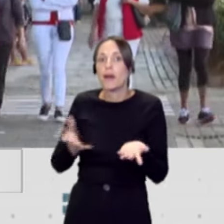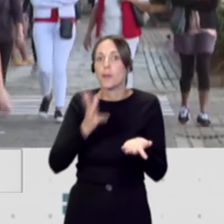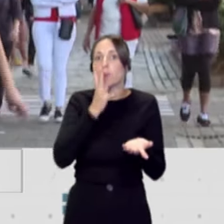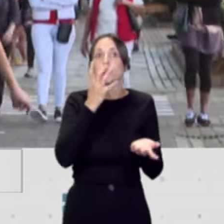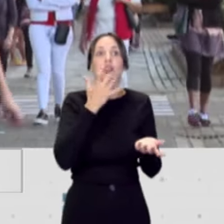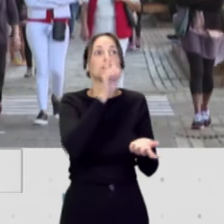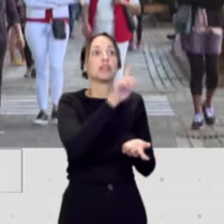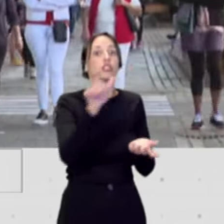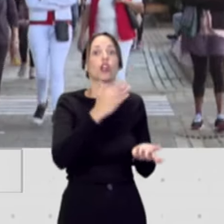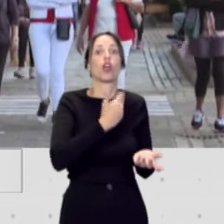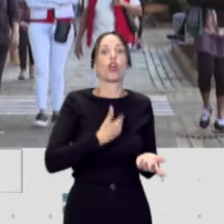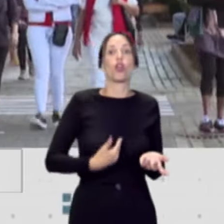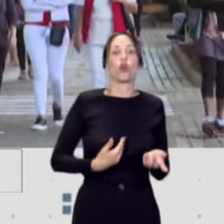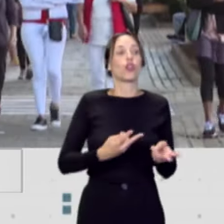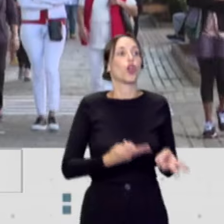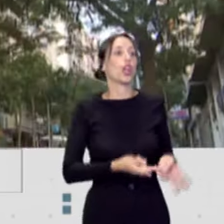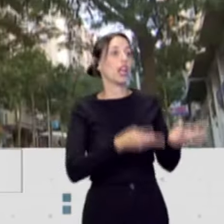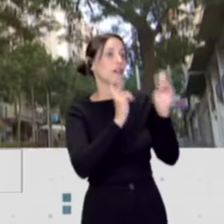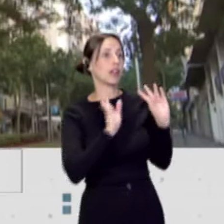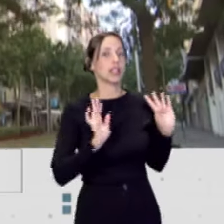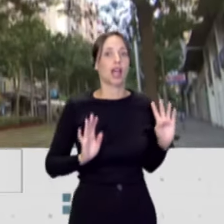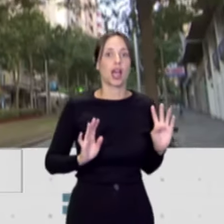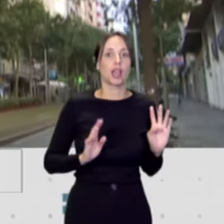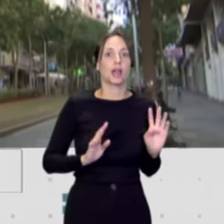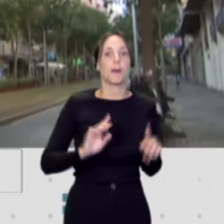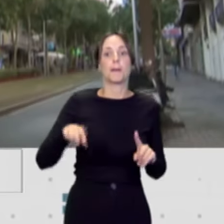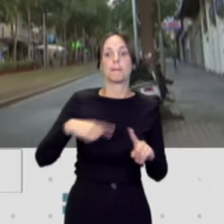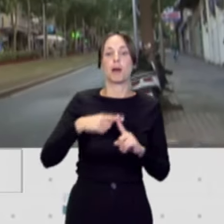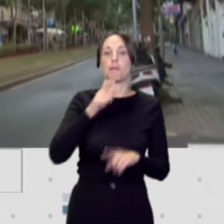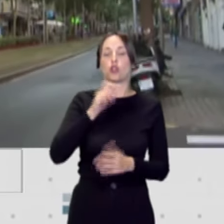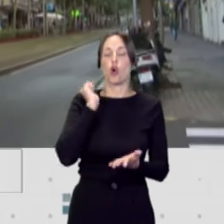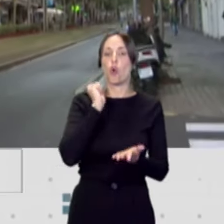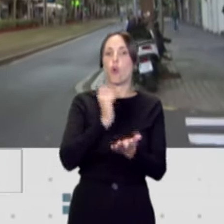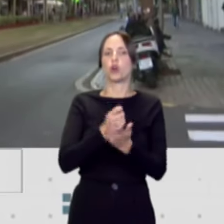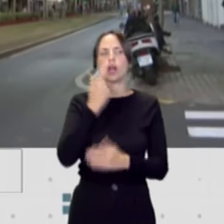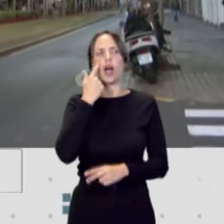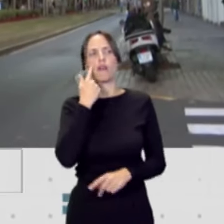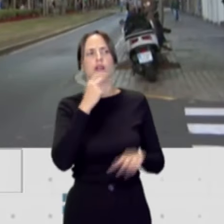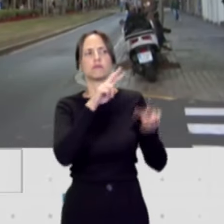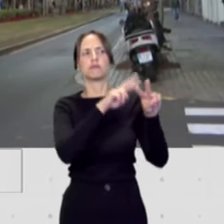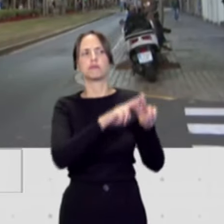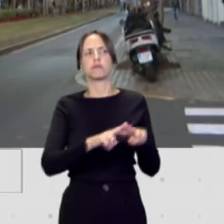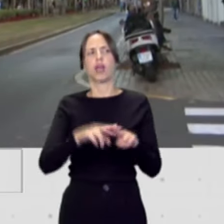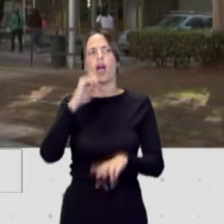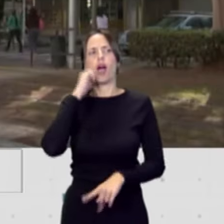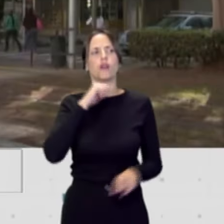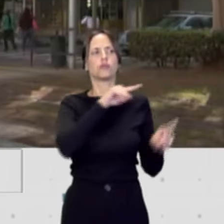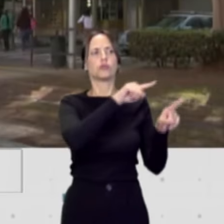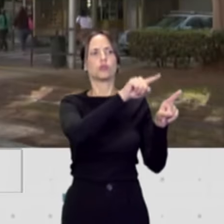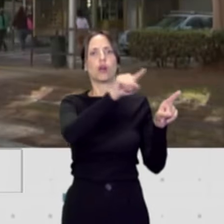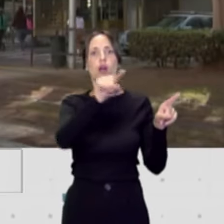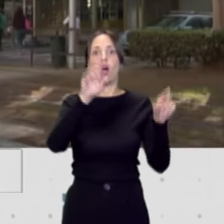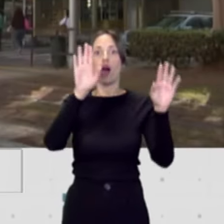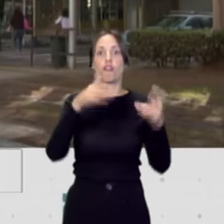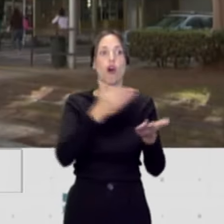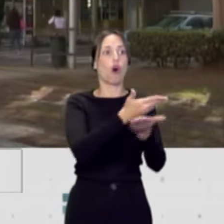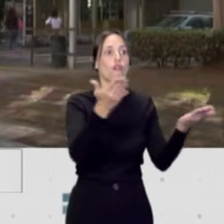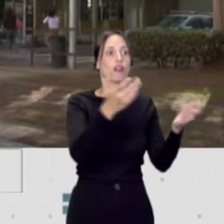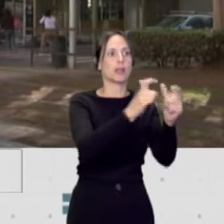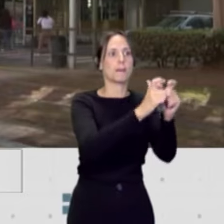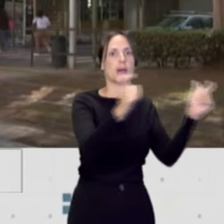contratantes, con los jueces vigilando potenciales abusos, ¿no? Y aumenta muchísimo la oferta disponible y caen los precios. Pues a lo mejor ese es